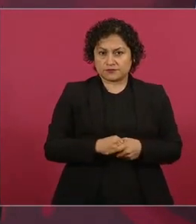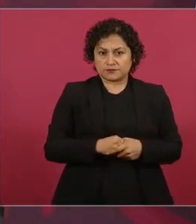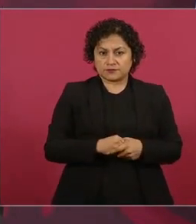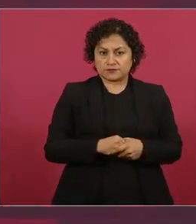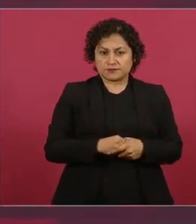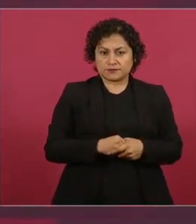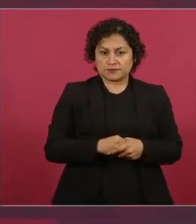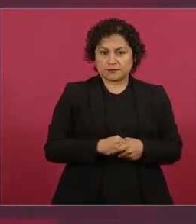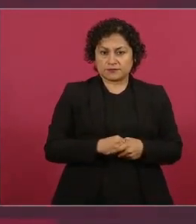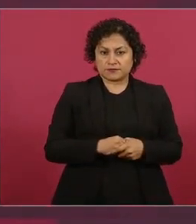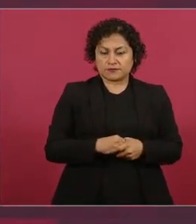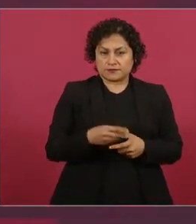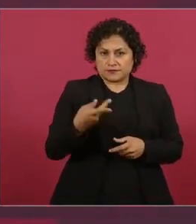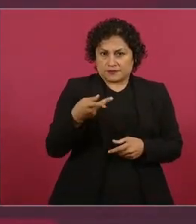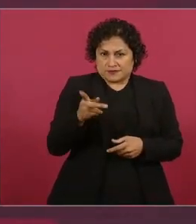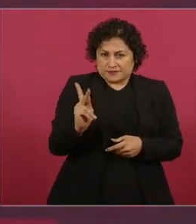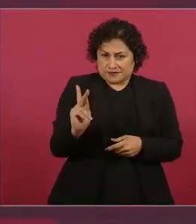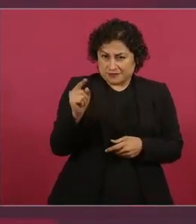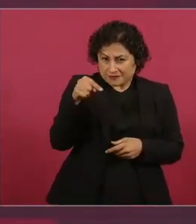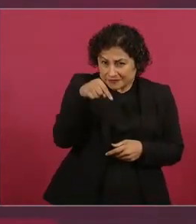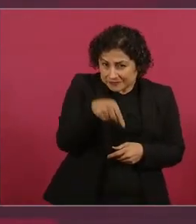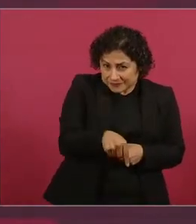es cuando menos